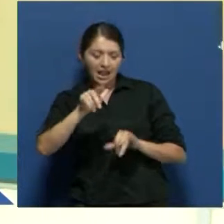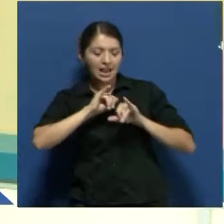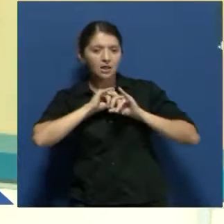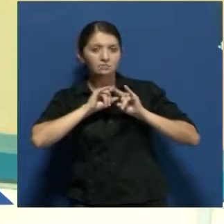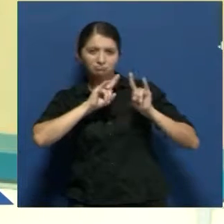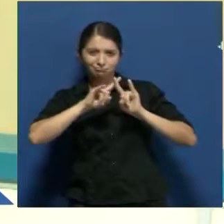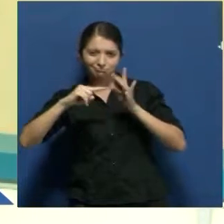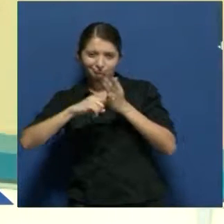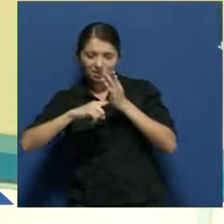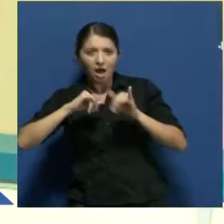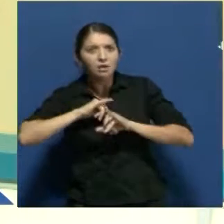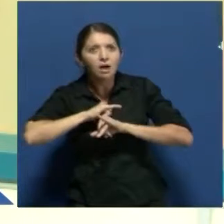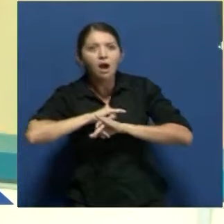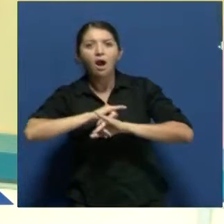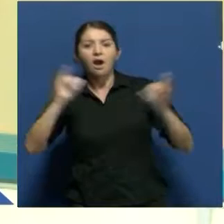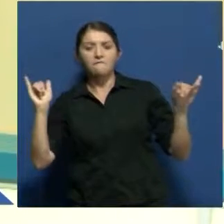parte de un ámbito poco